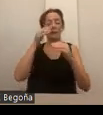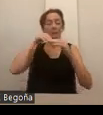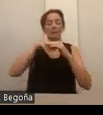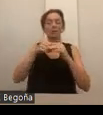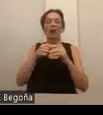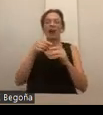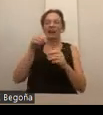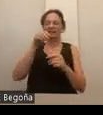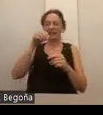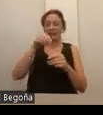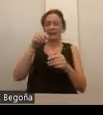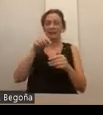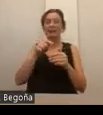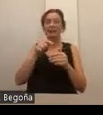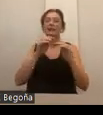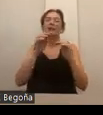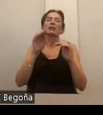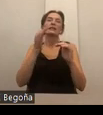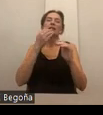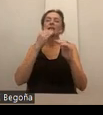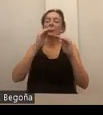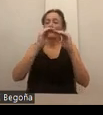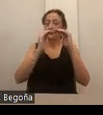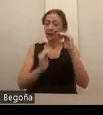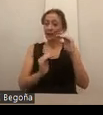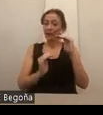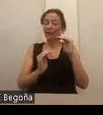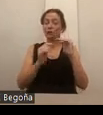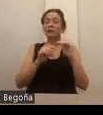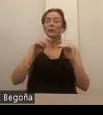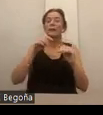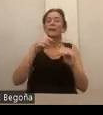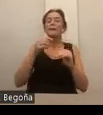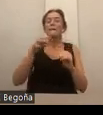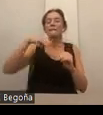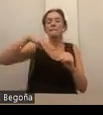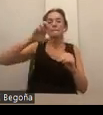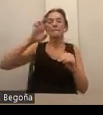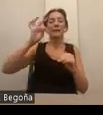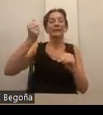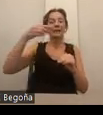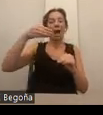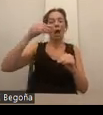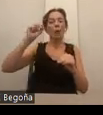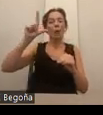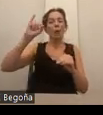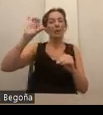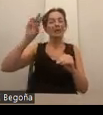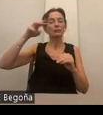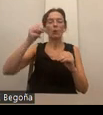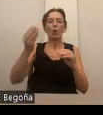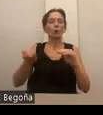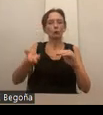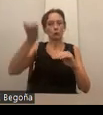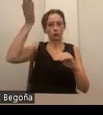el metabolismo en cierta manera se acelera, es decir, es muchísimo más fácil controlar los lípidos, mucho más fácil controlar la glucosa, se